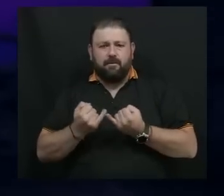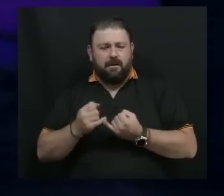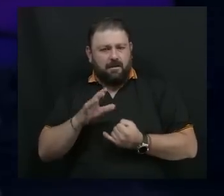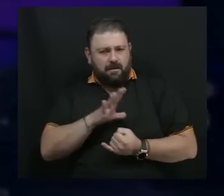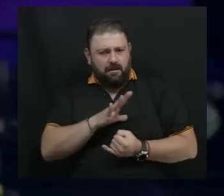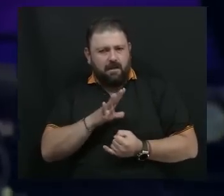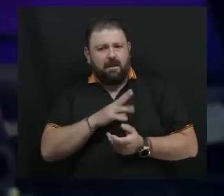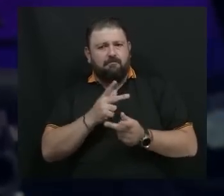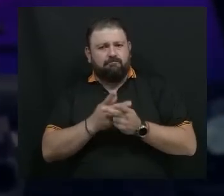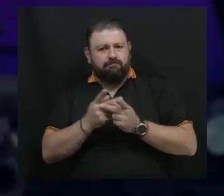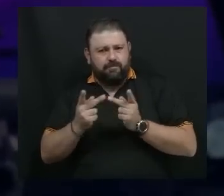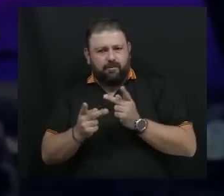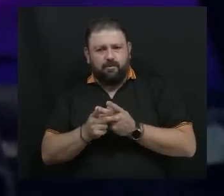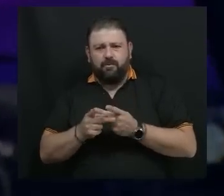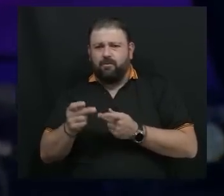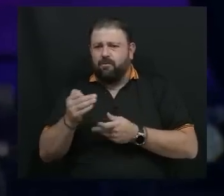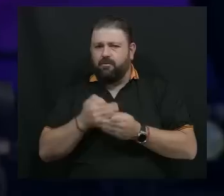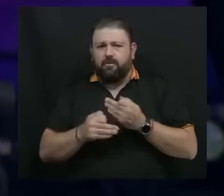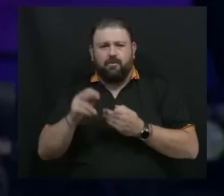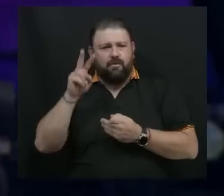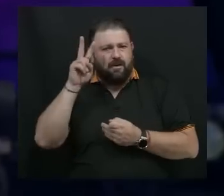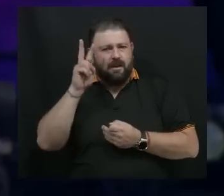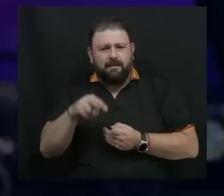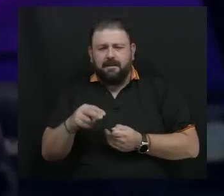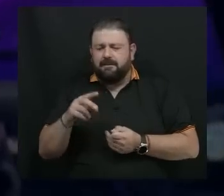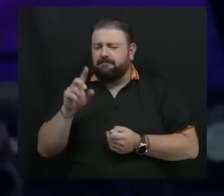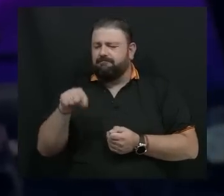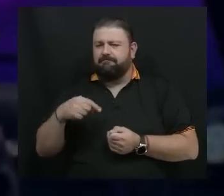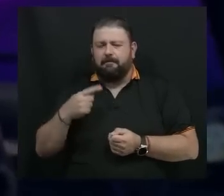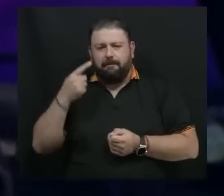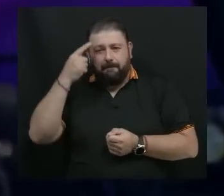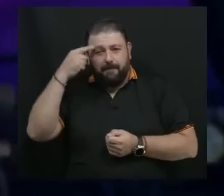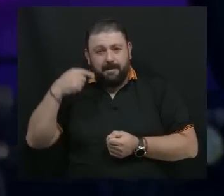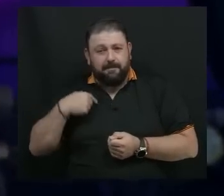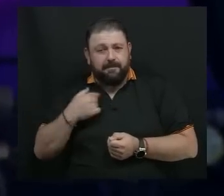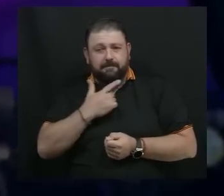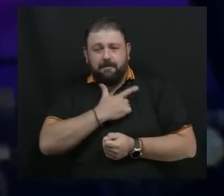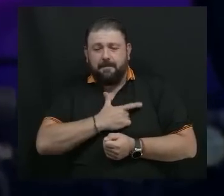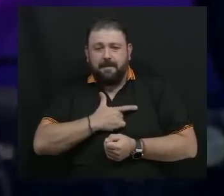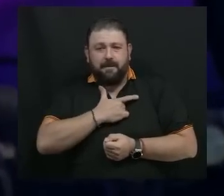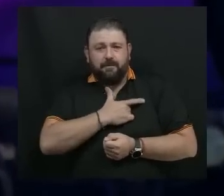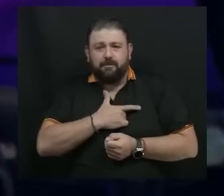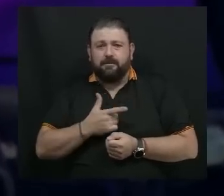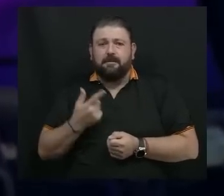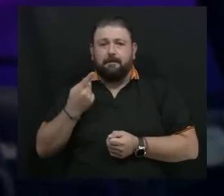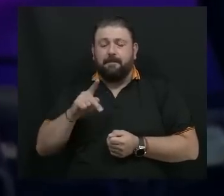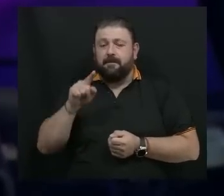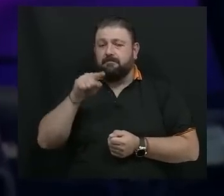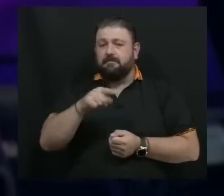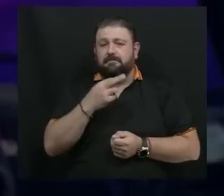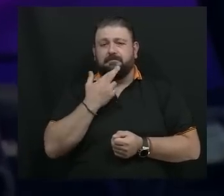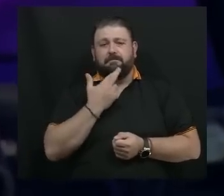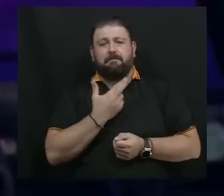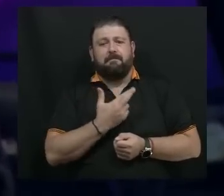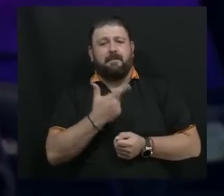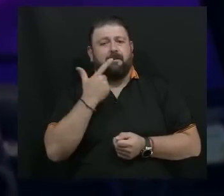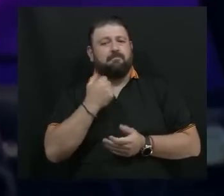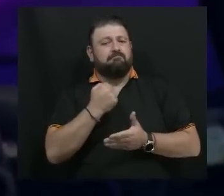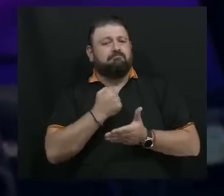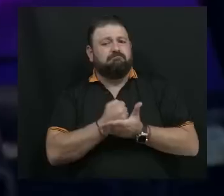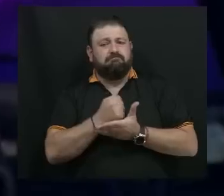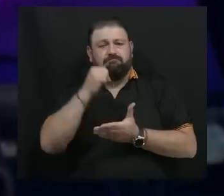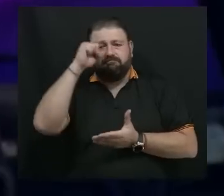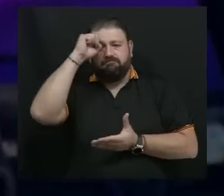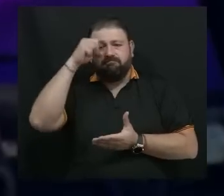productos Seitú de él que mío, lo juro, es una cosa loca. Pero cómo no, si es que tenemos la mejor línea de belleza,